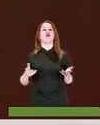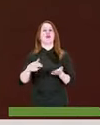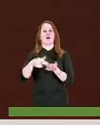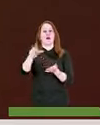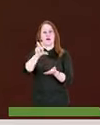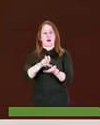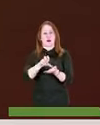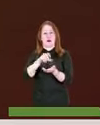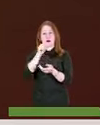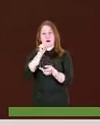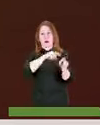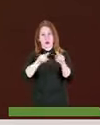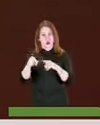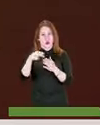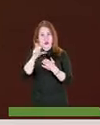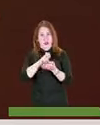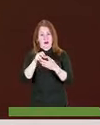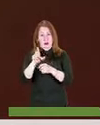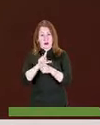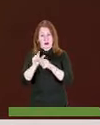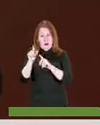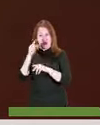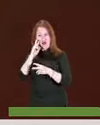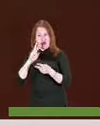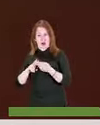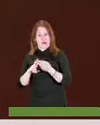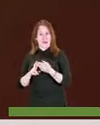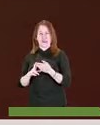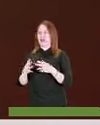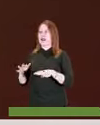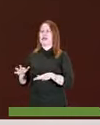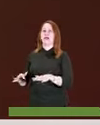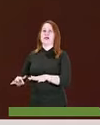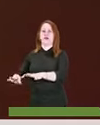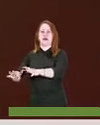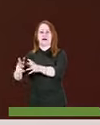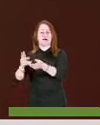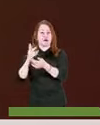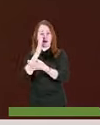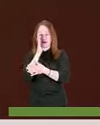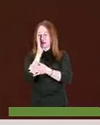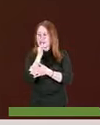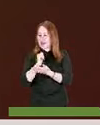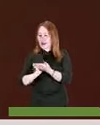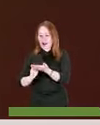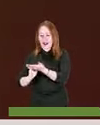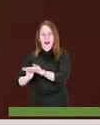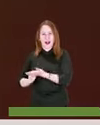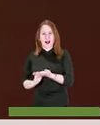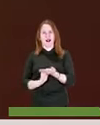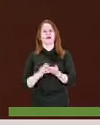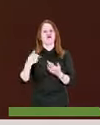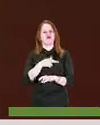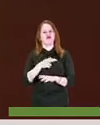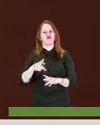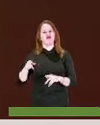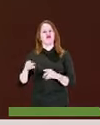la zona industrial de Puente Aranda saben que allí las vías están destruidas, allí no ha existido hace años una sola intervención. Vamos a